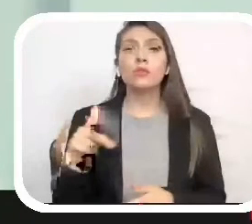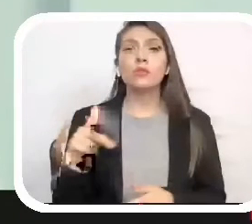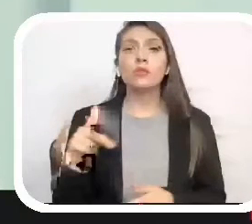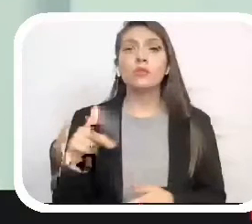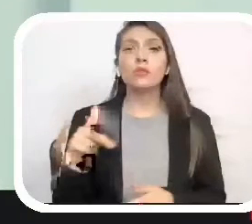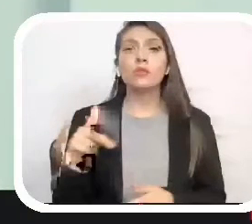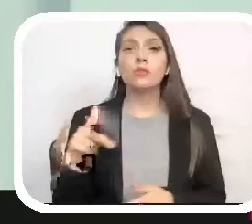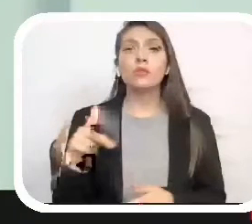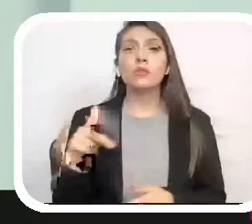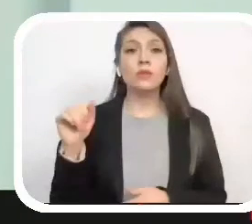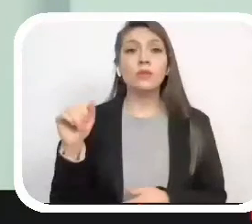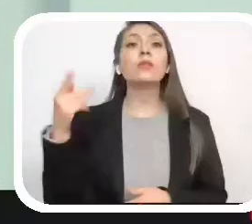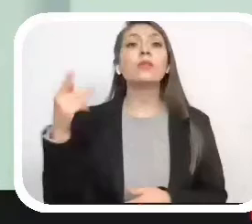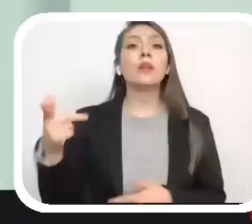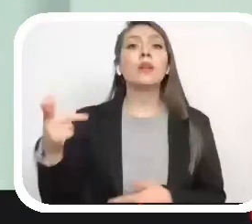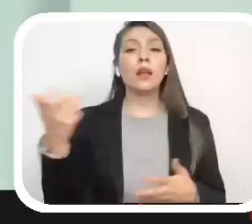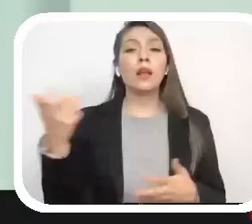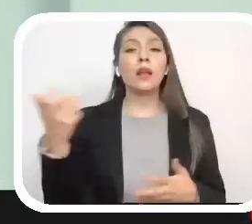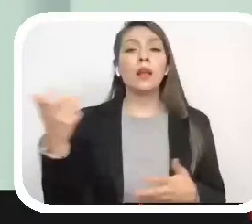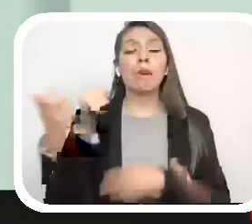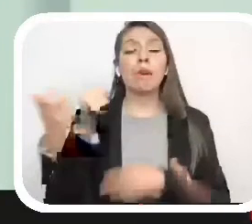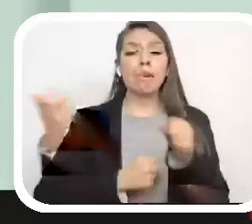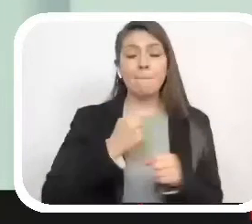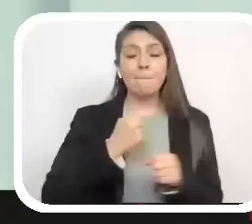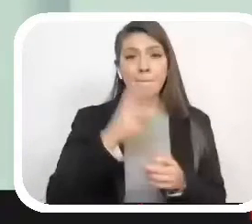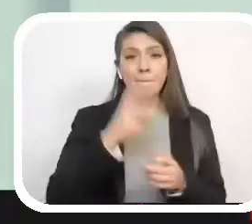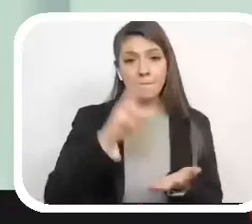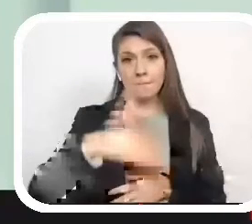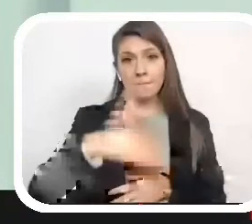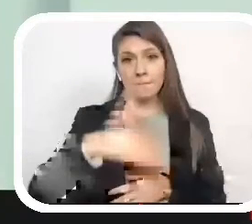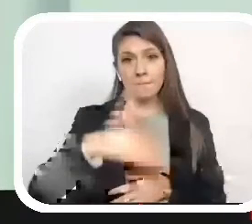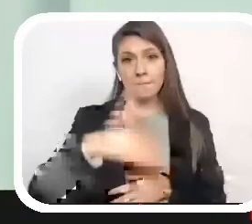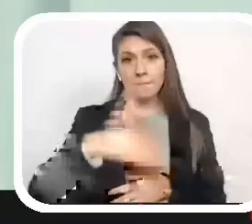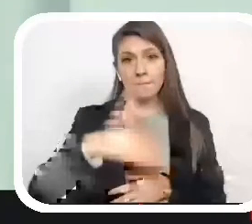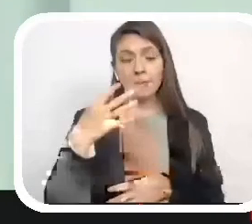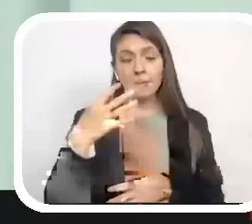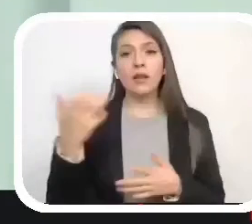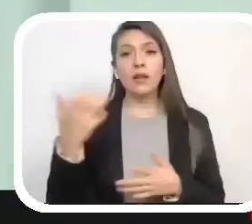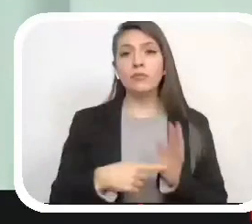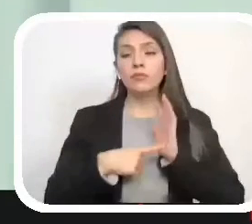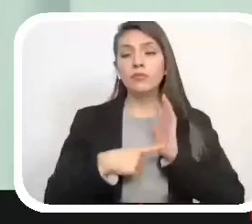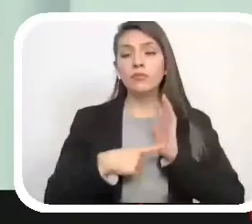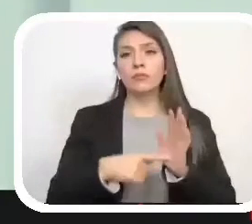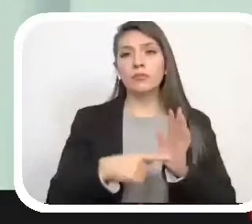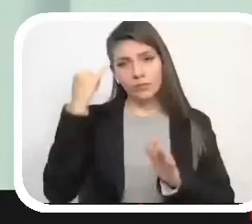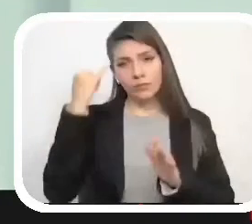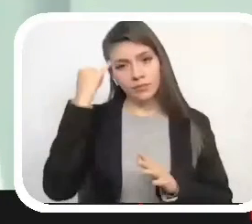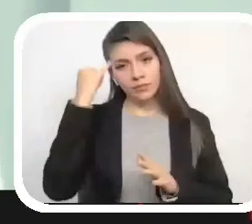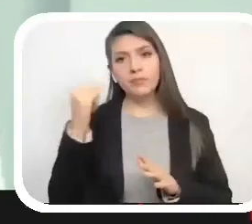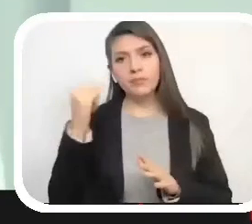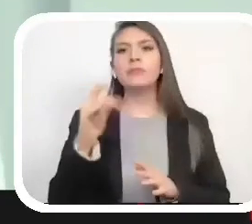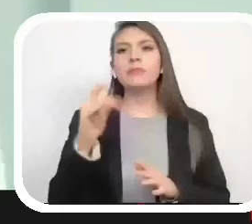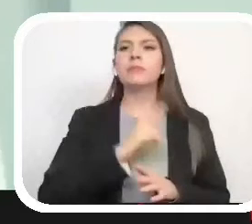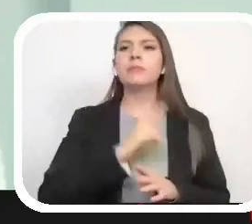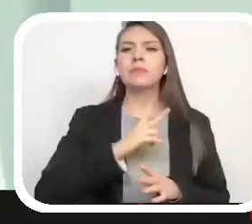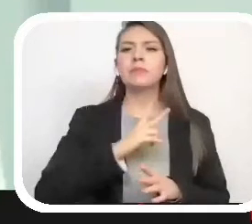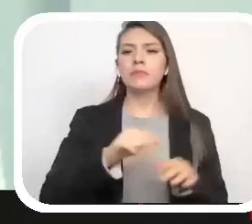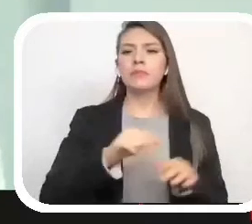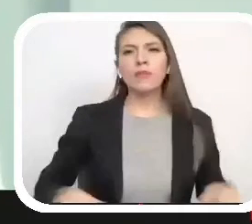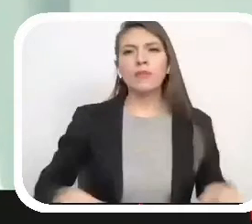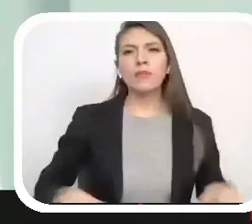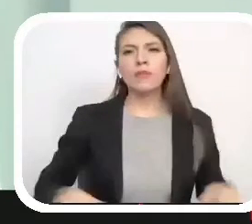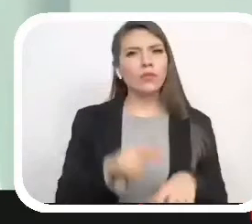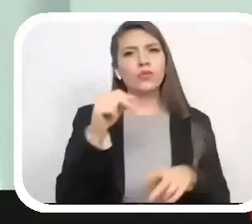partir del año 2014 la iniciativa Mi Parcela No Se Quema, con el propósito